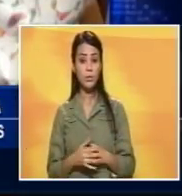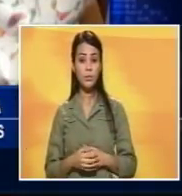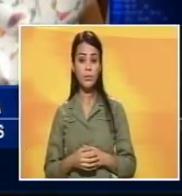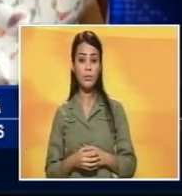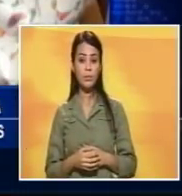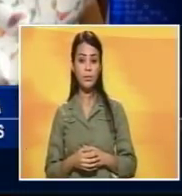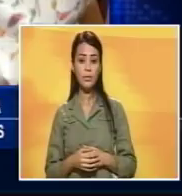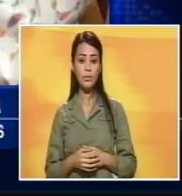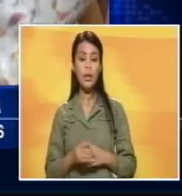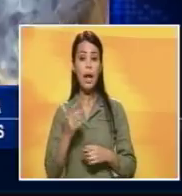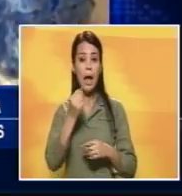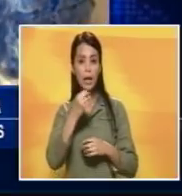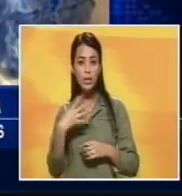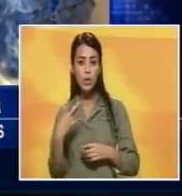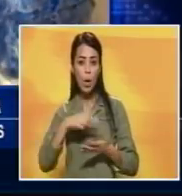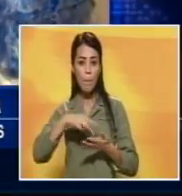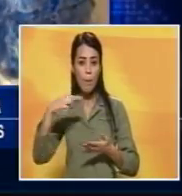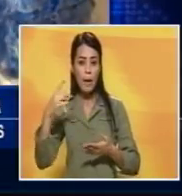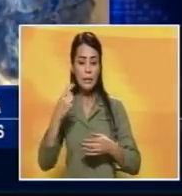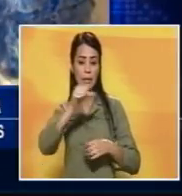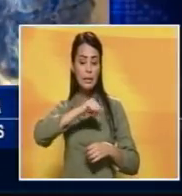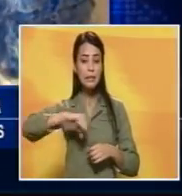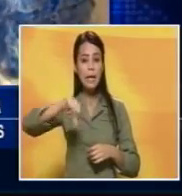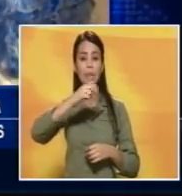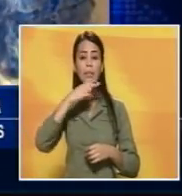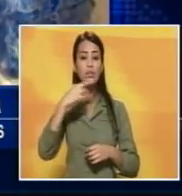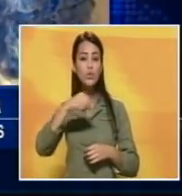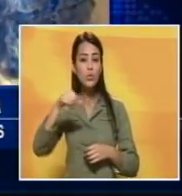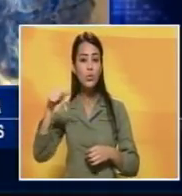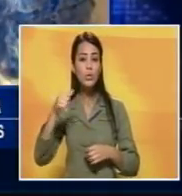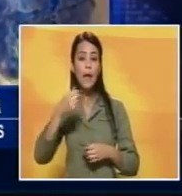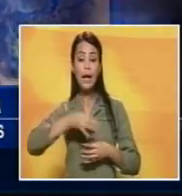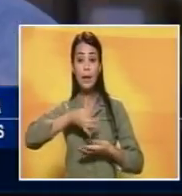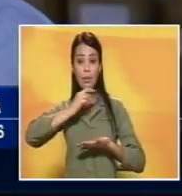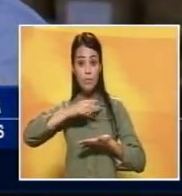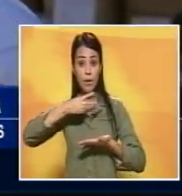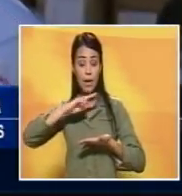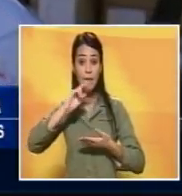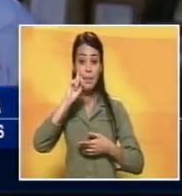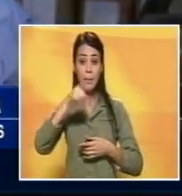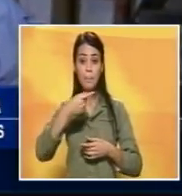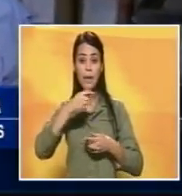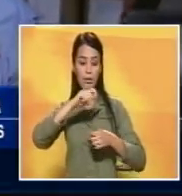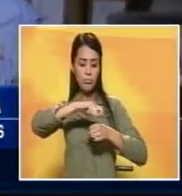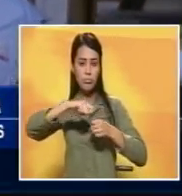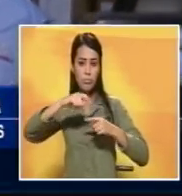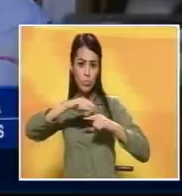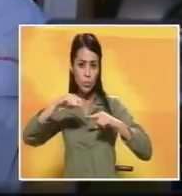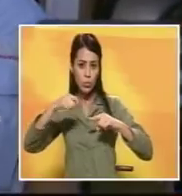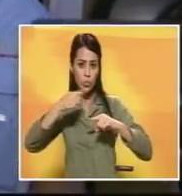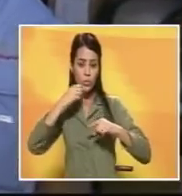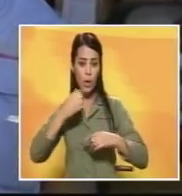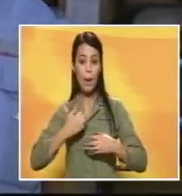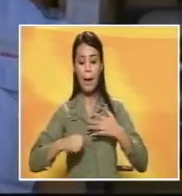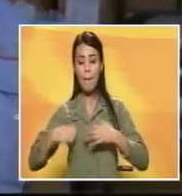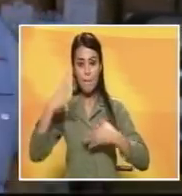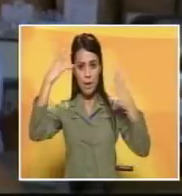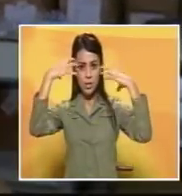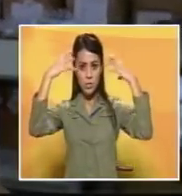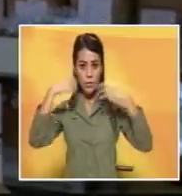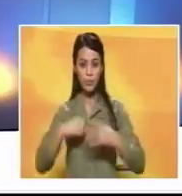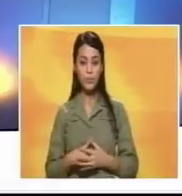se encuentran arroz, pasta, aceite, azúcar, café, así como crema dental, jabón de baño, toallas sanitarias y pañales